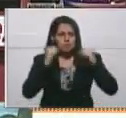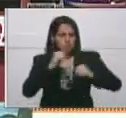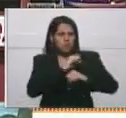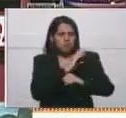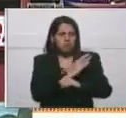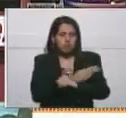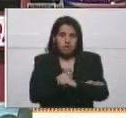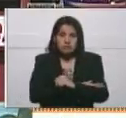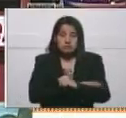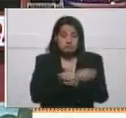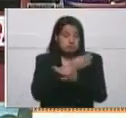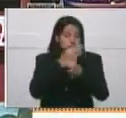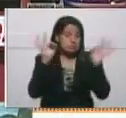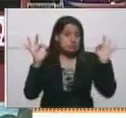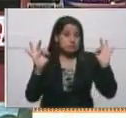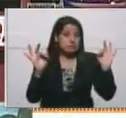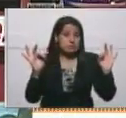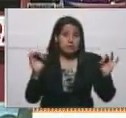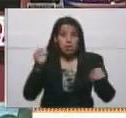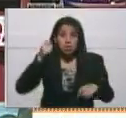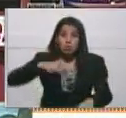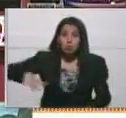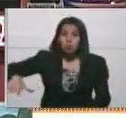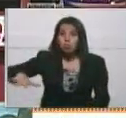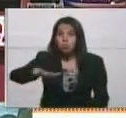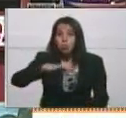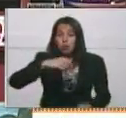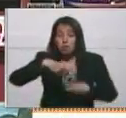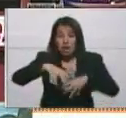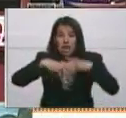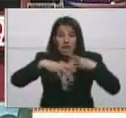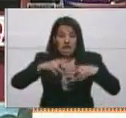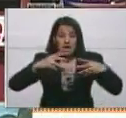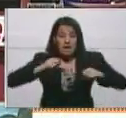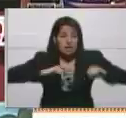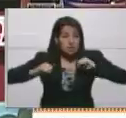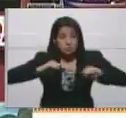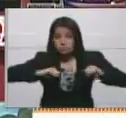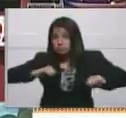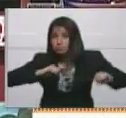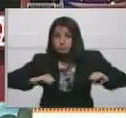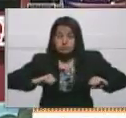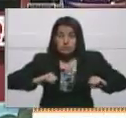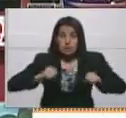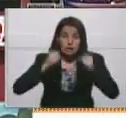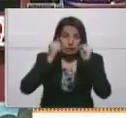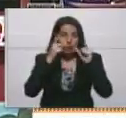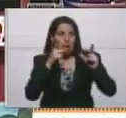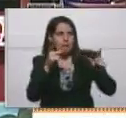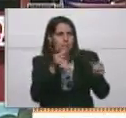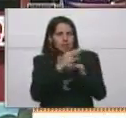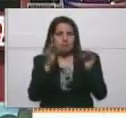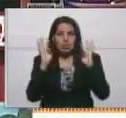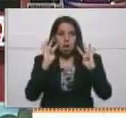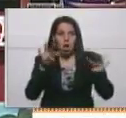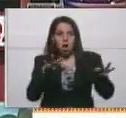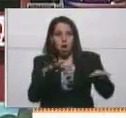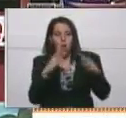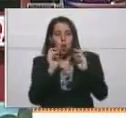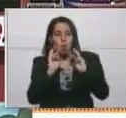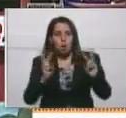esplendorosa, la diría yo, de un pueblo en la calle, es extraordinario. Hay un pueblo que